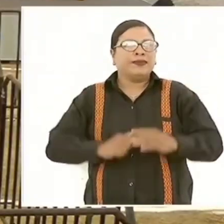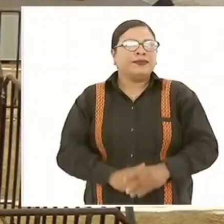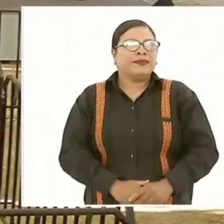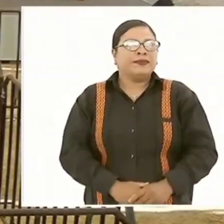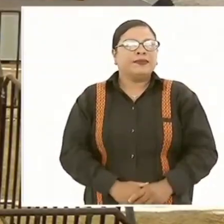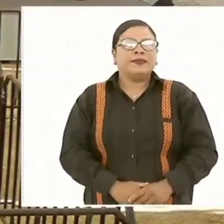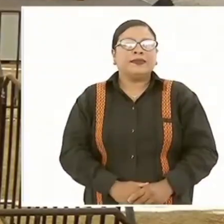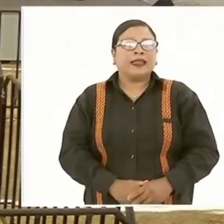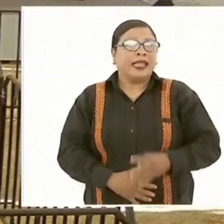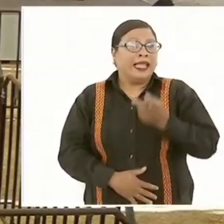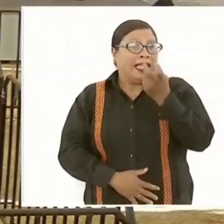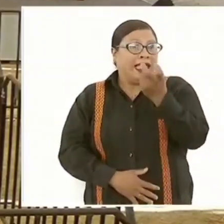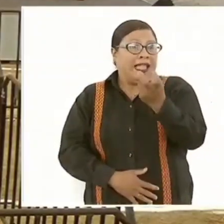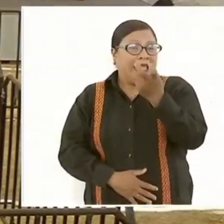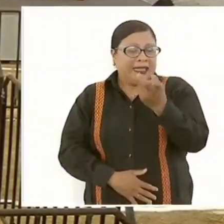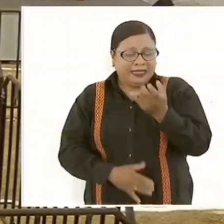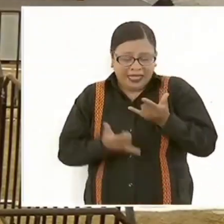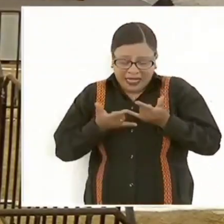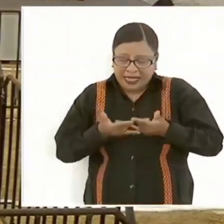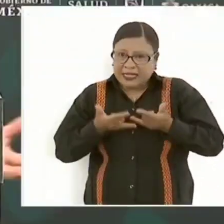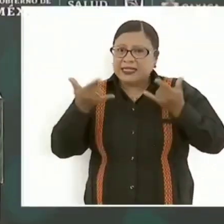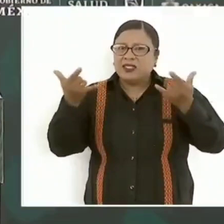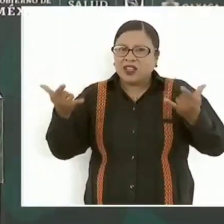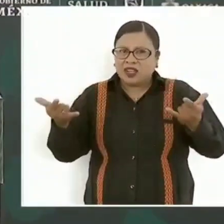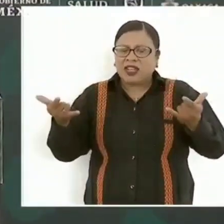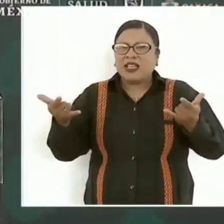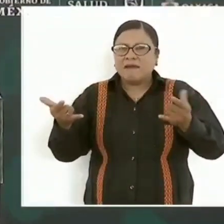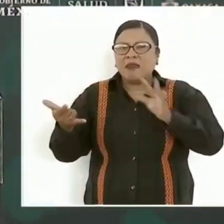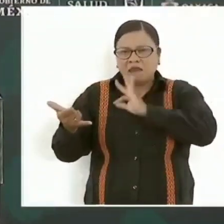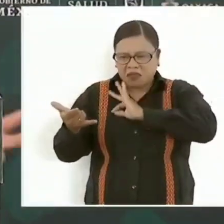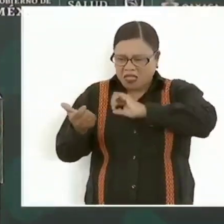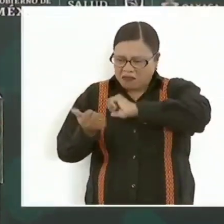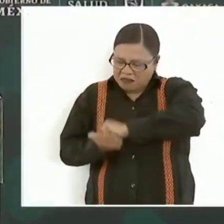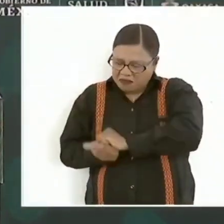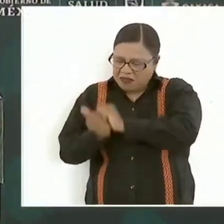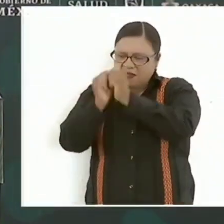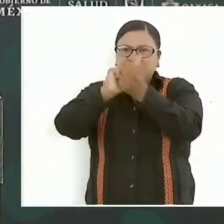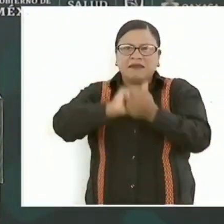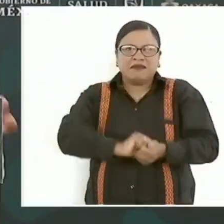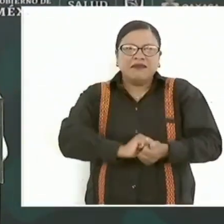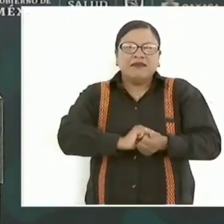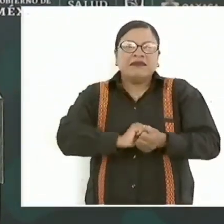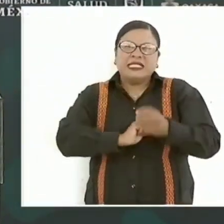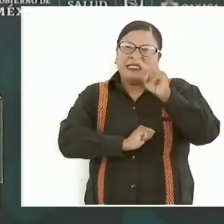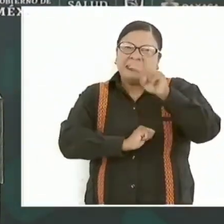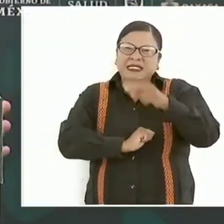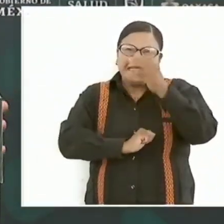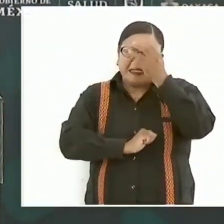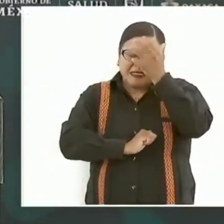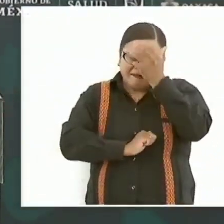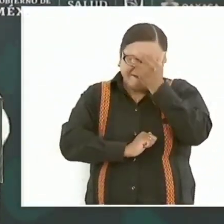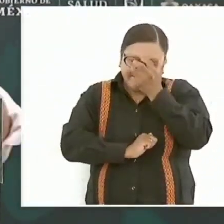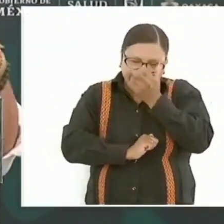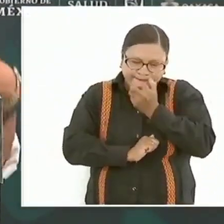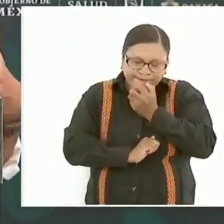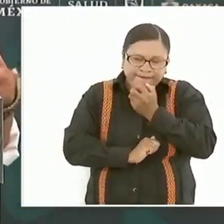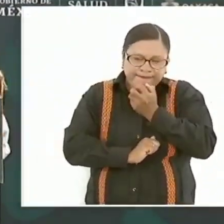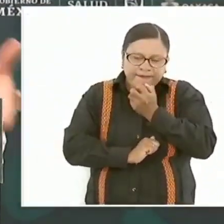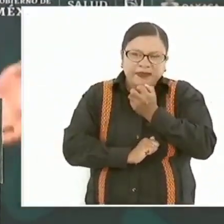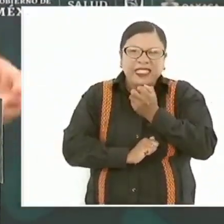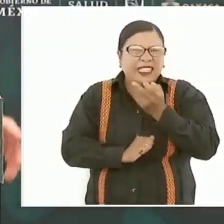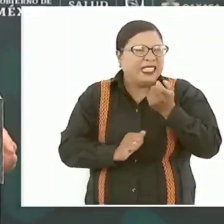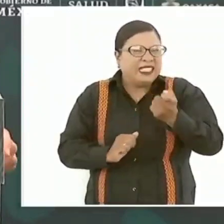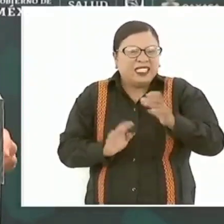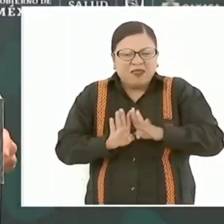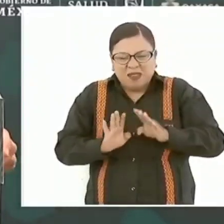Y es una historia que se hubiera podido convertir en una historia muy triste, y no solo triste, de agravio,